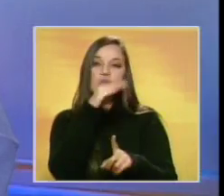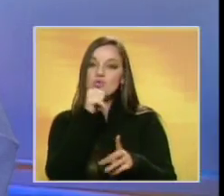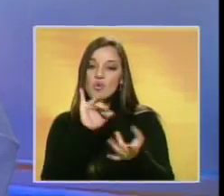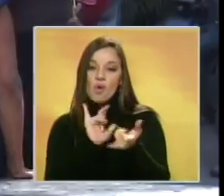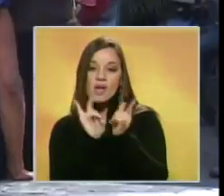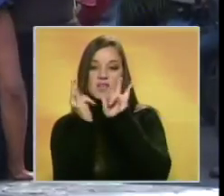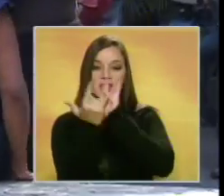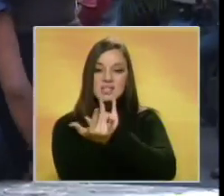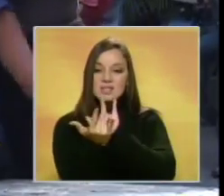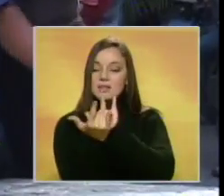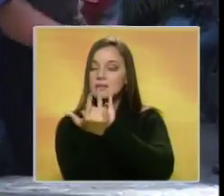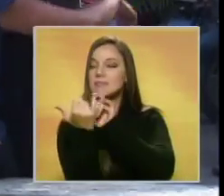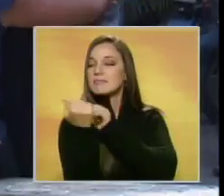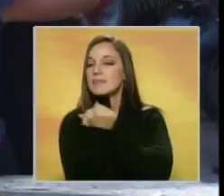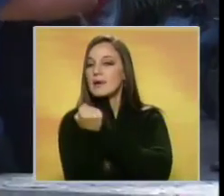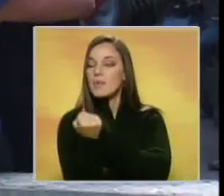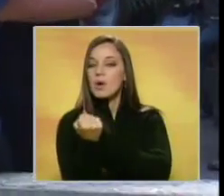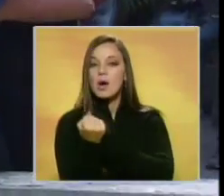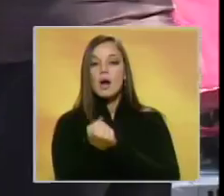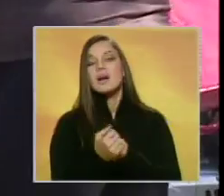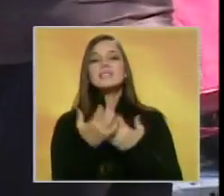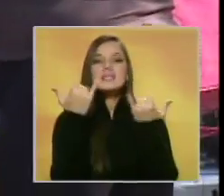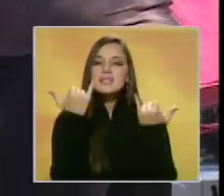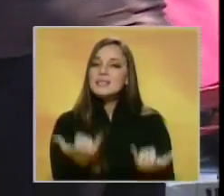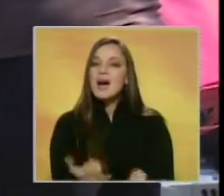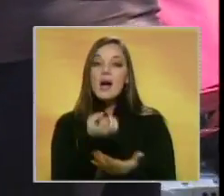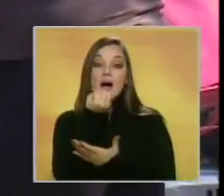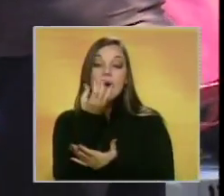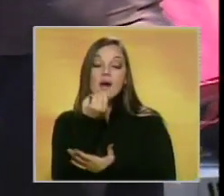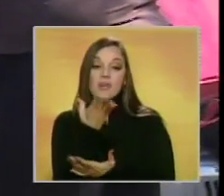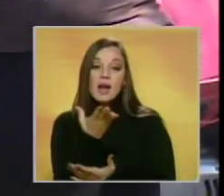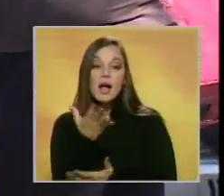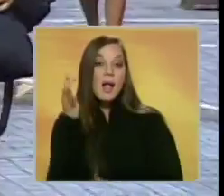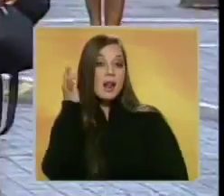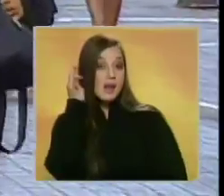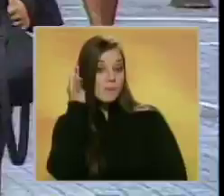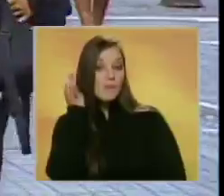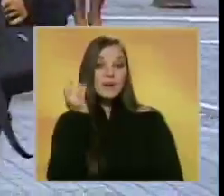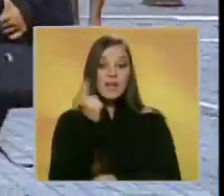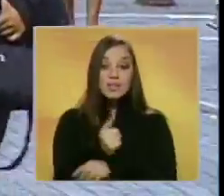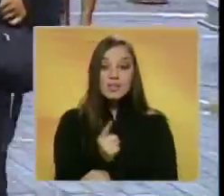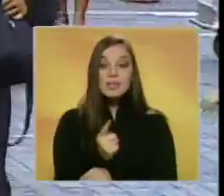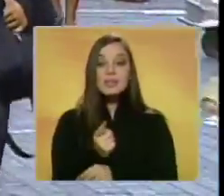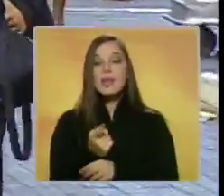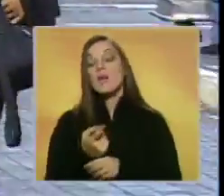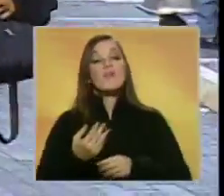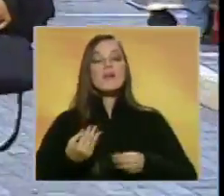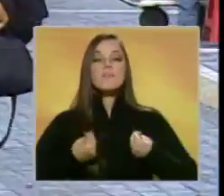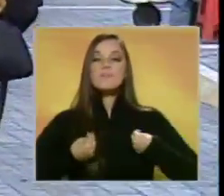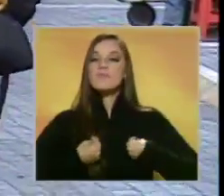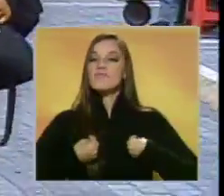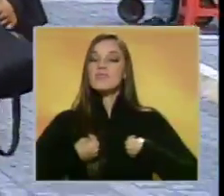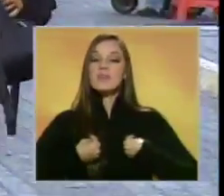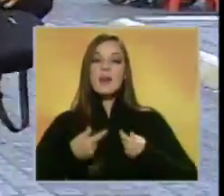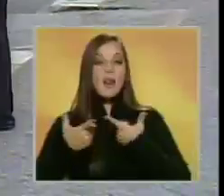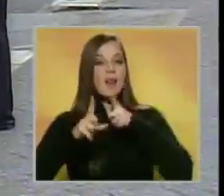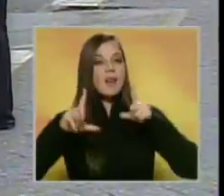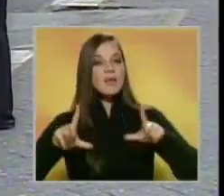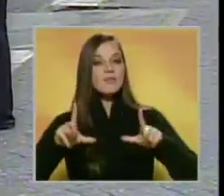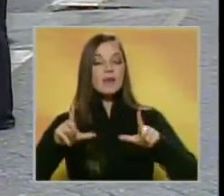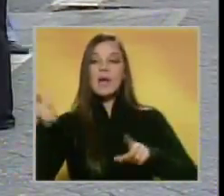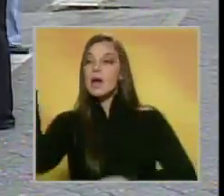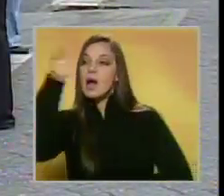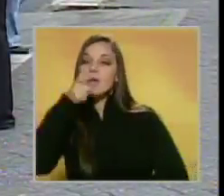silencio ya. Las mujeres tienen derecho a una vida libre de violencia. Actuar a tiempo puede salvar sus vidas. Por eso buscar apoyo